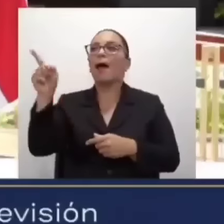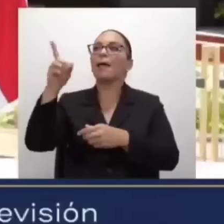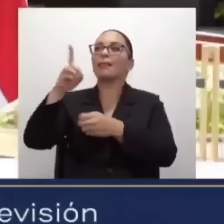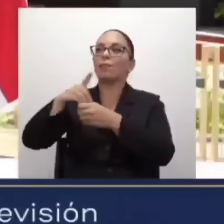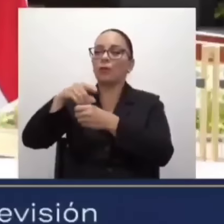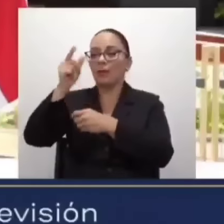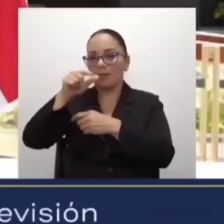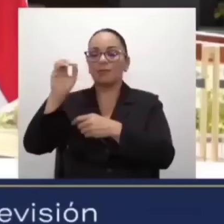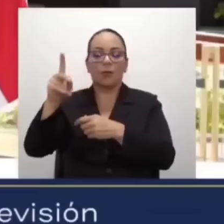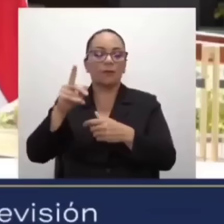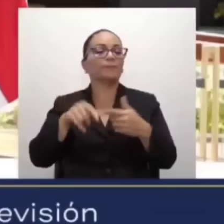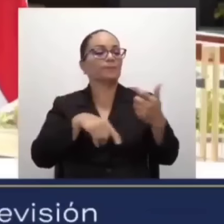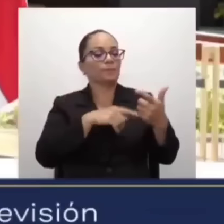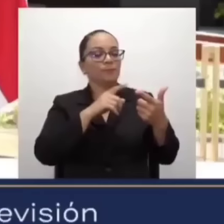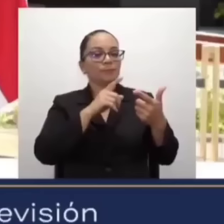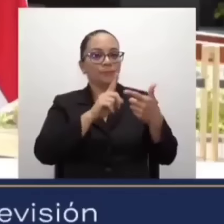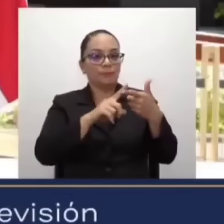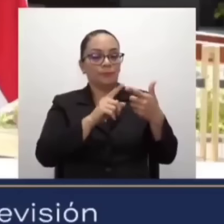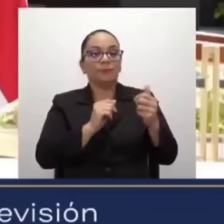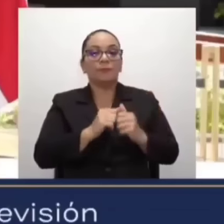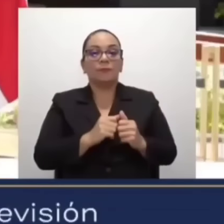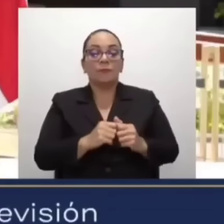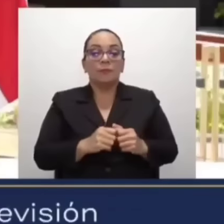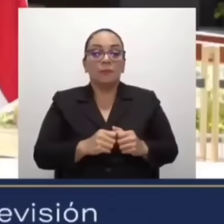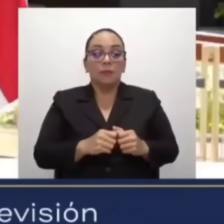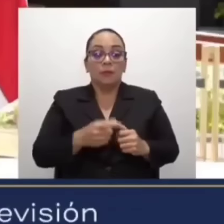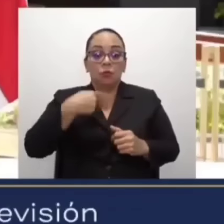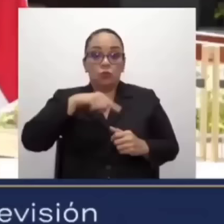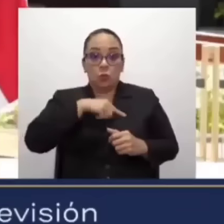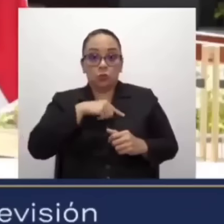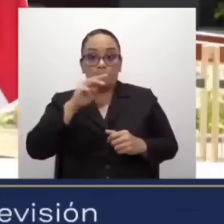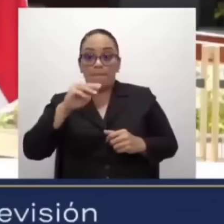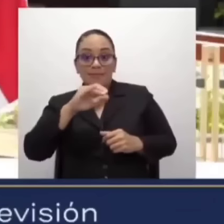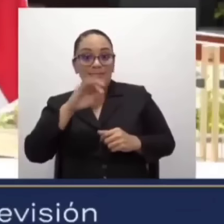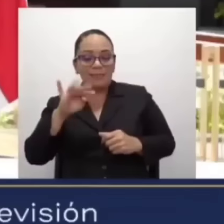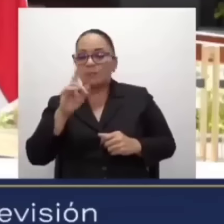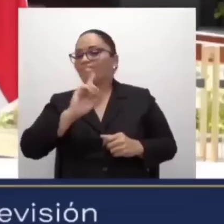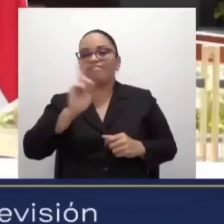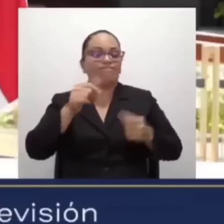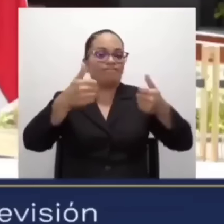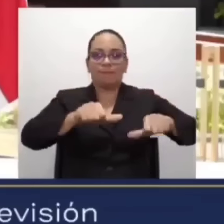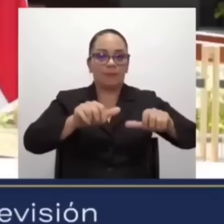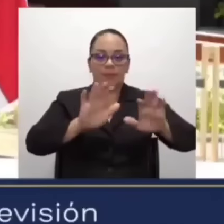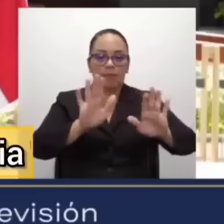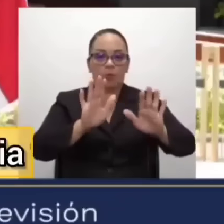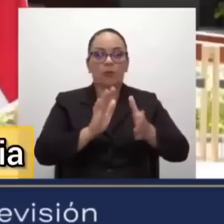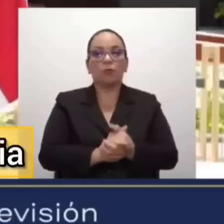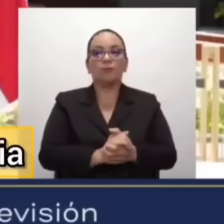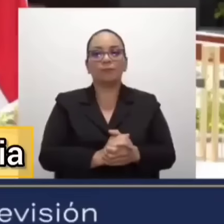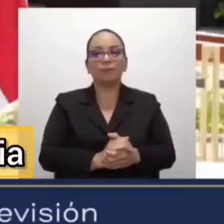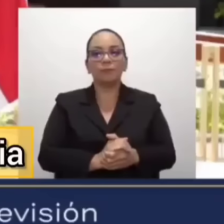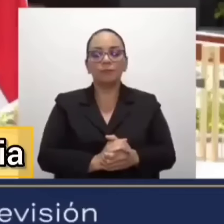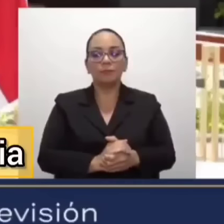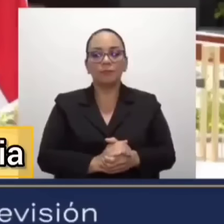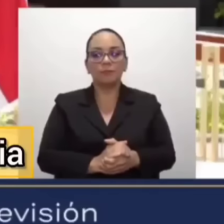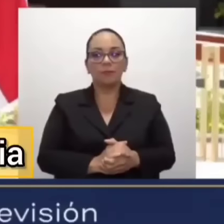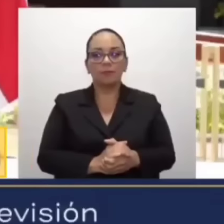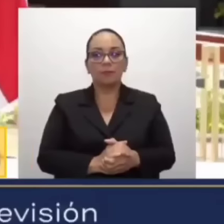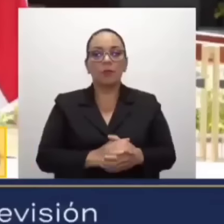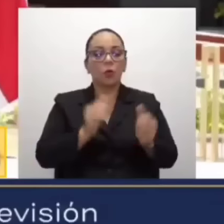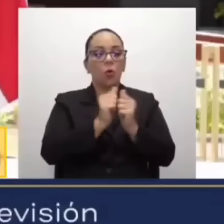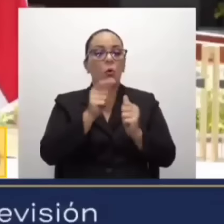¿Por qué? Nosotros, aparte que no estamos de acuerdo, a través de la ministra de la